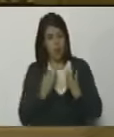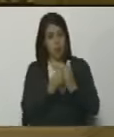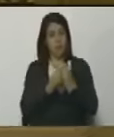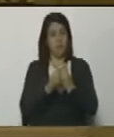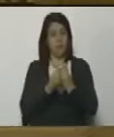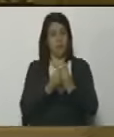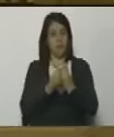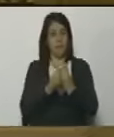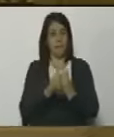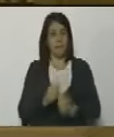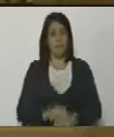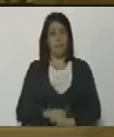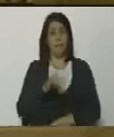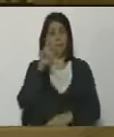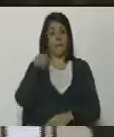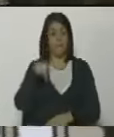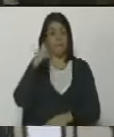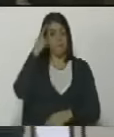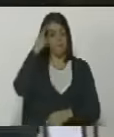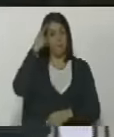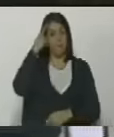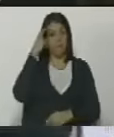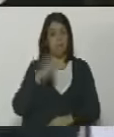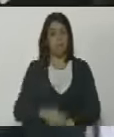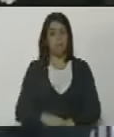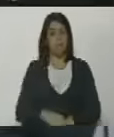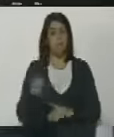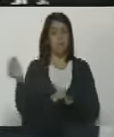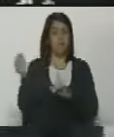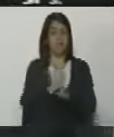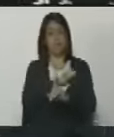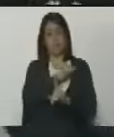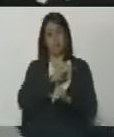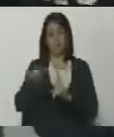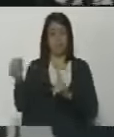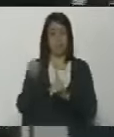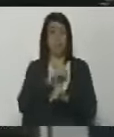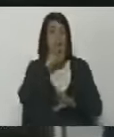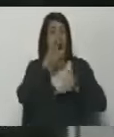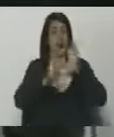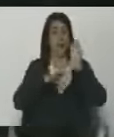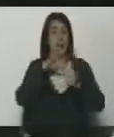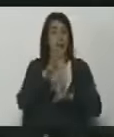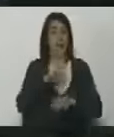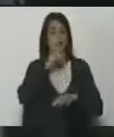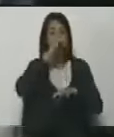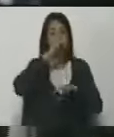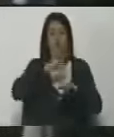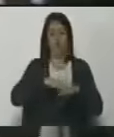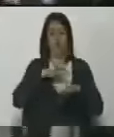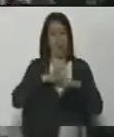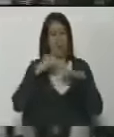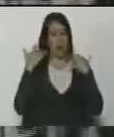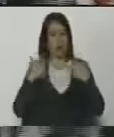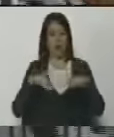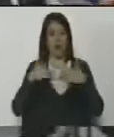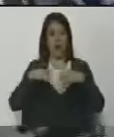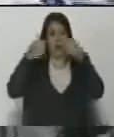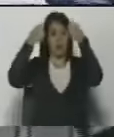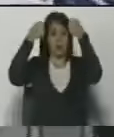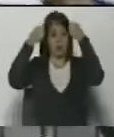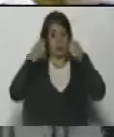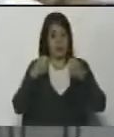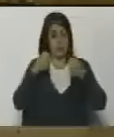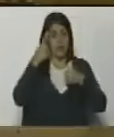compañía. Y que se reconozca el maltrato animal como un delito penal.